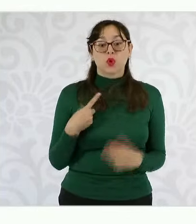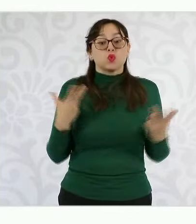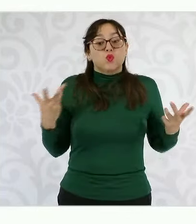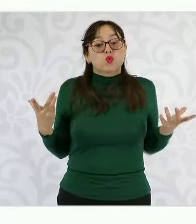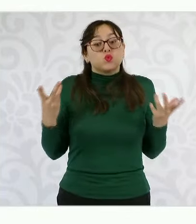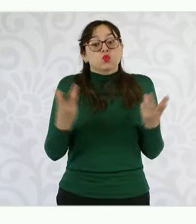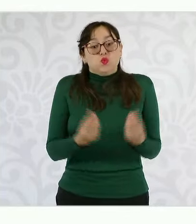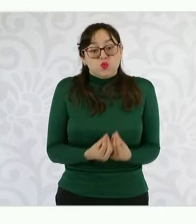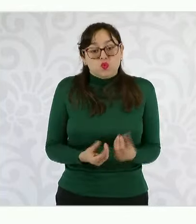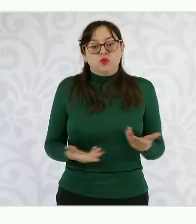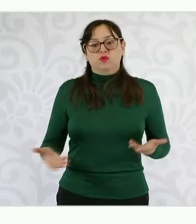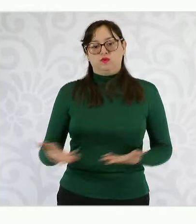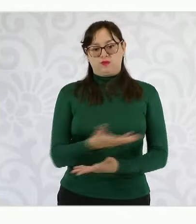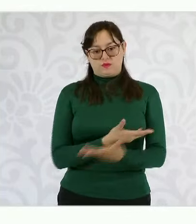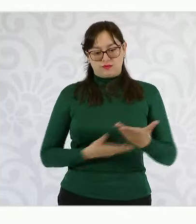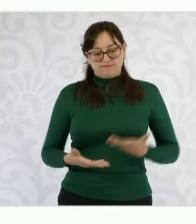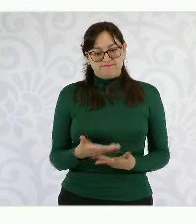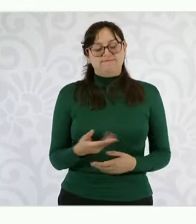queremos.